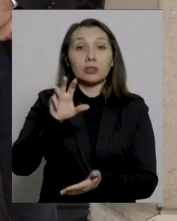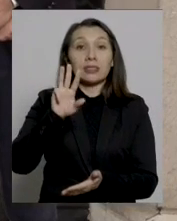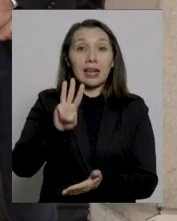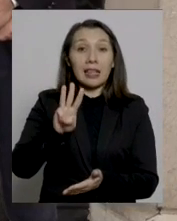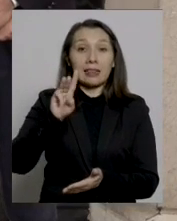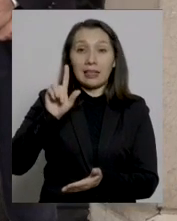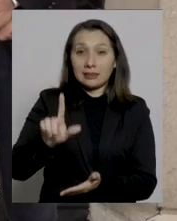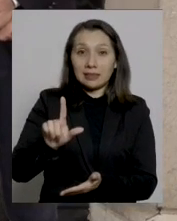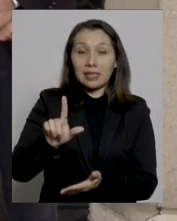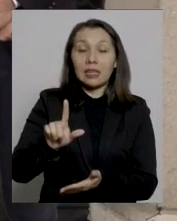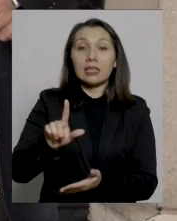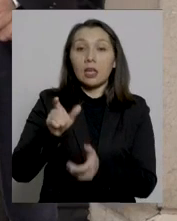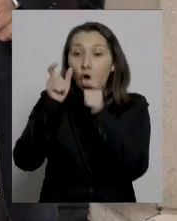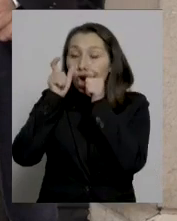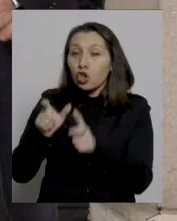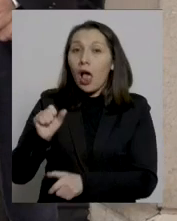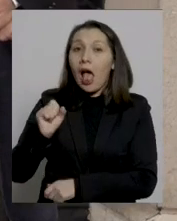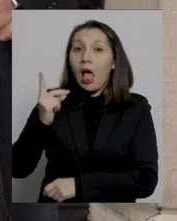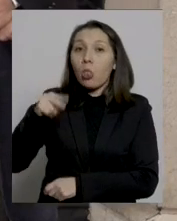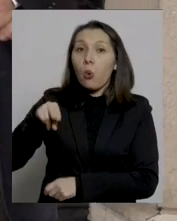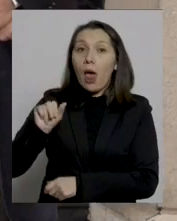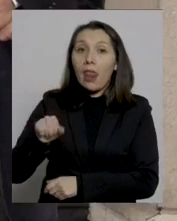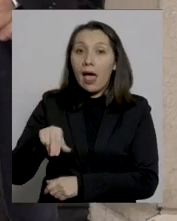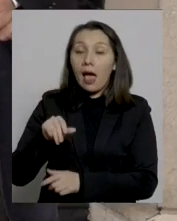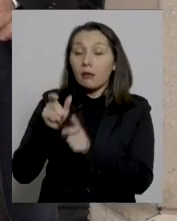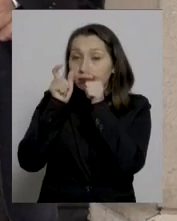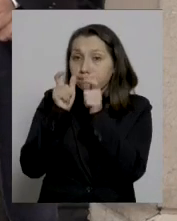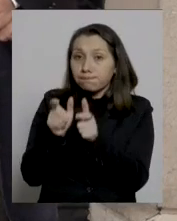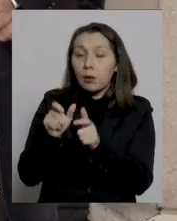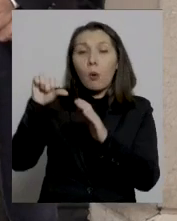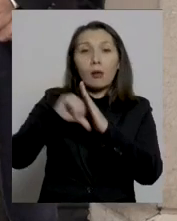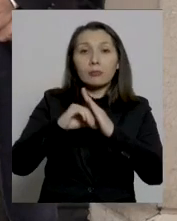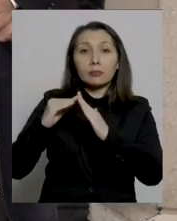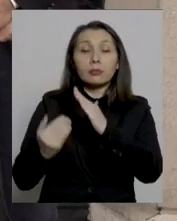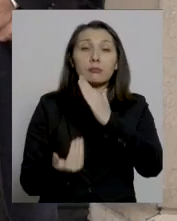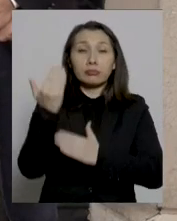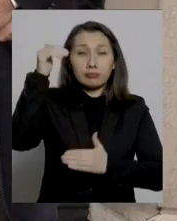7.837 de aduana sanitaria, por cuarentena total